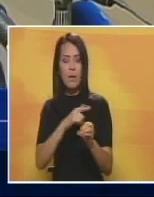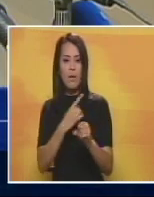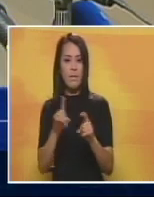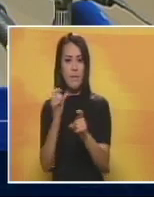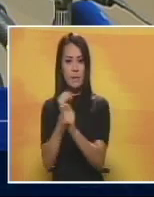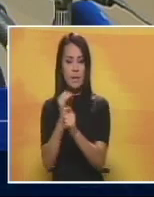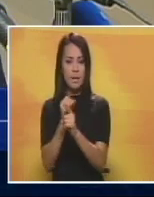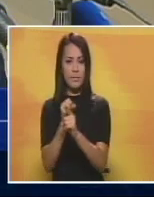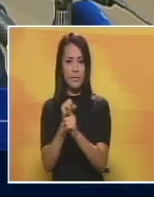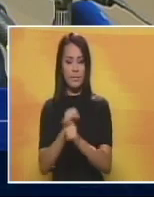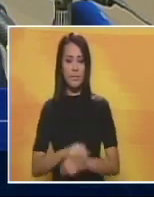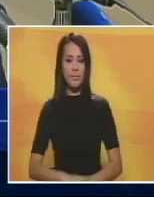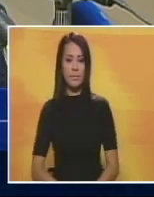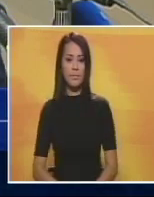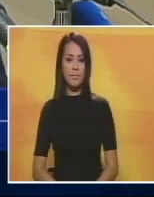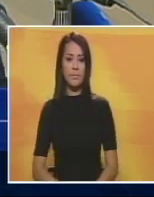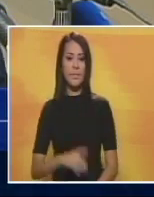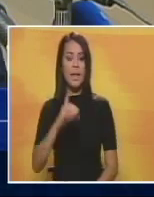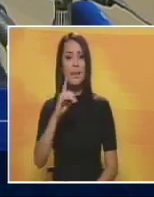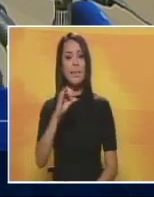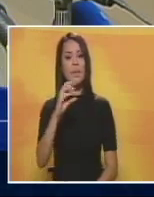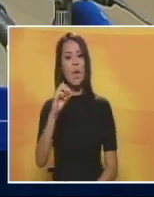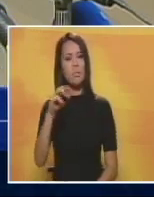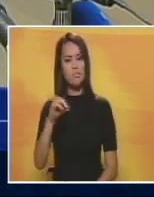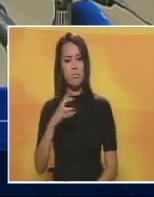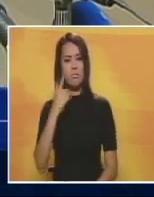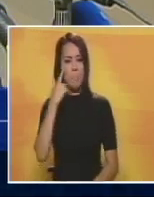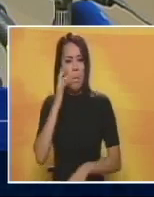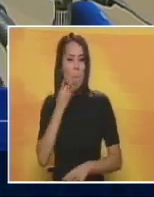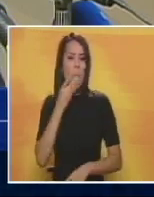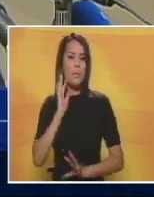Va a comprar un Bitcoin. Usted le pretende, ahorita